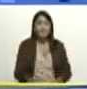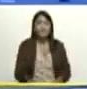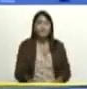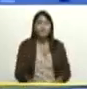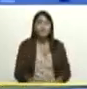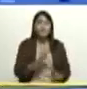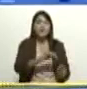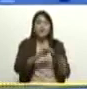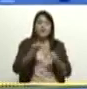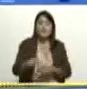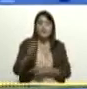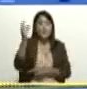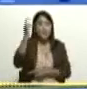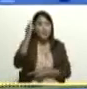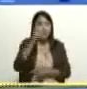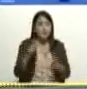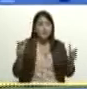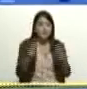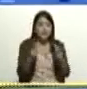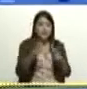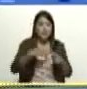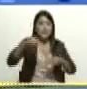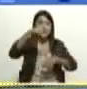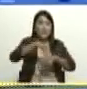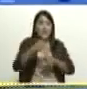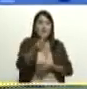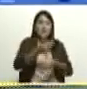a este Consejo Nacional de Economía,